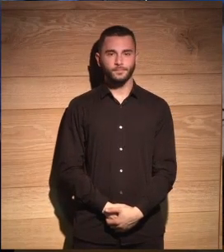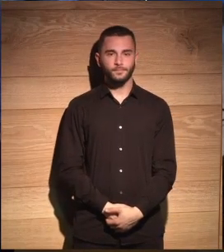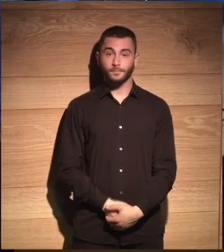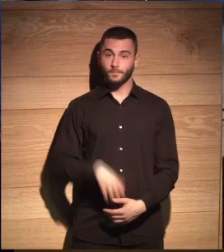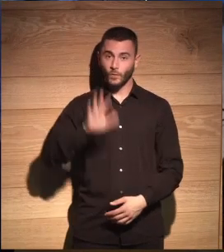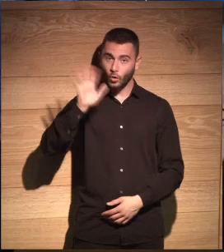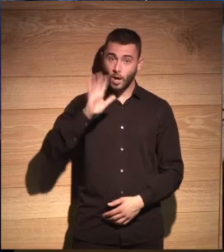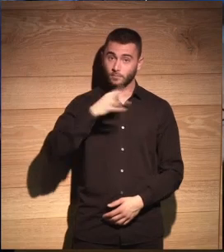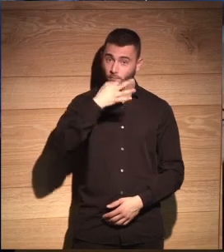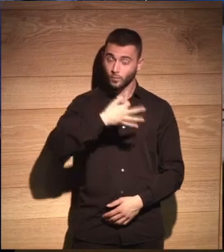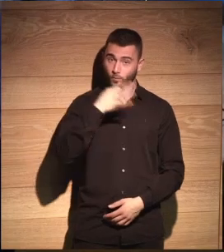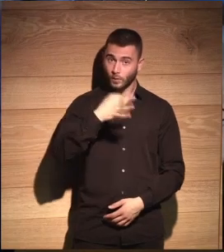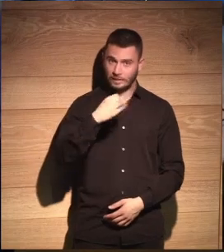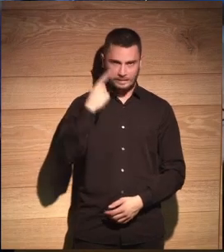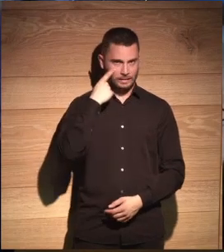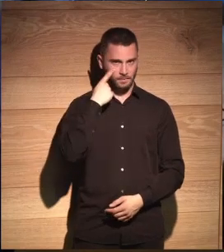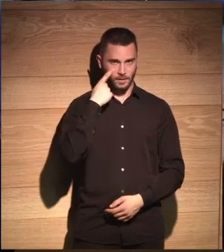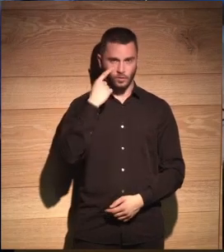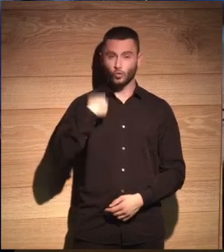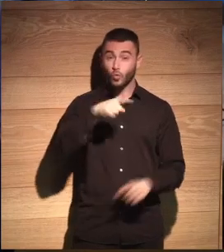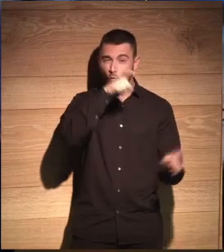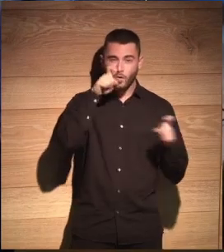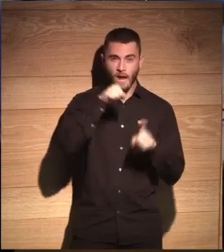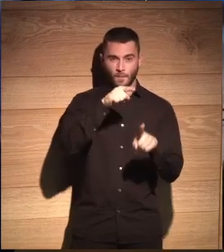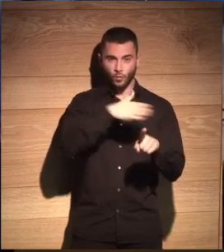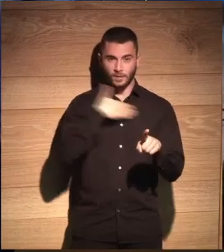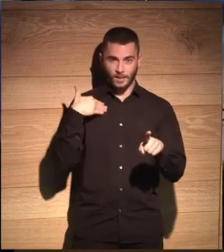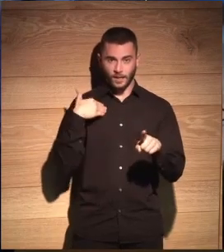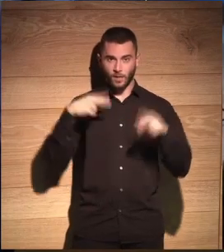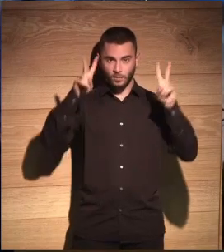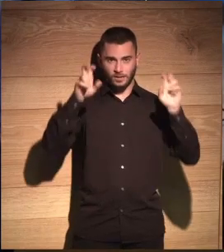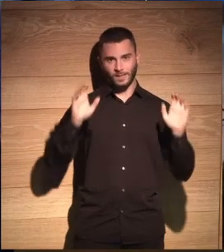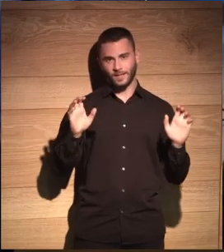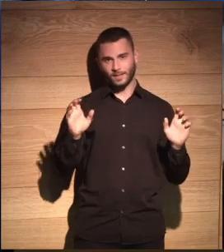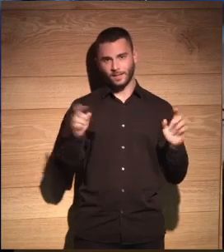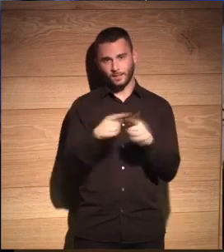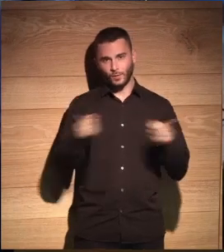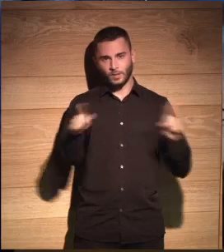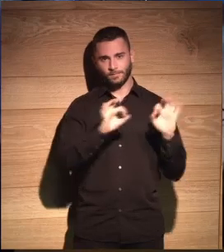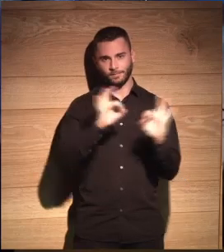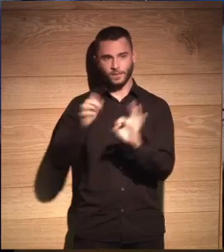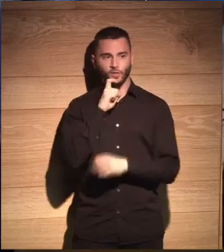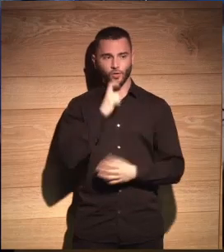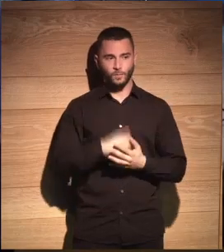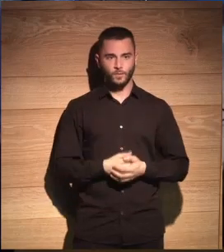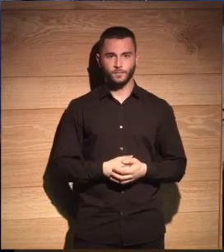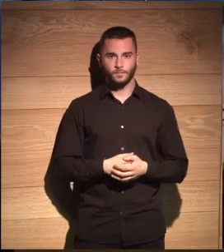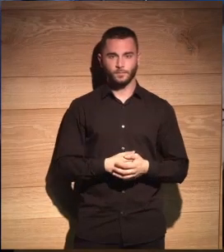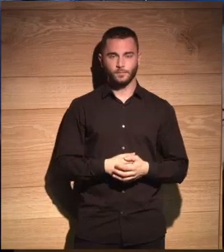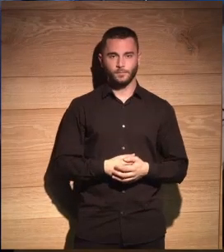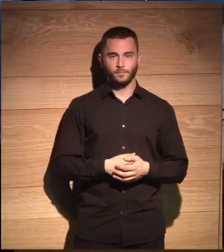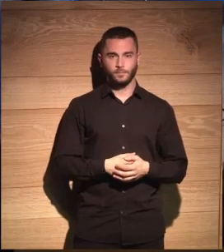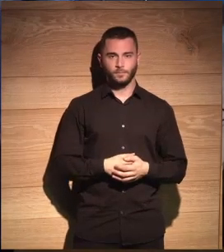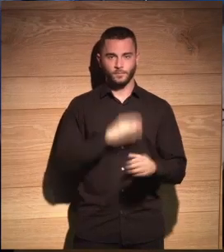Hola, muy buenas. Hola. Vamos a ver, quería hacer una pregunta sobre la composición de la banda sonora. Black Sad es un cómic